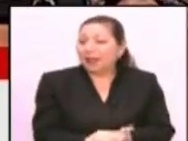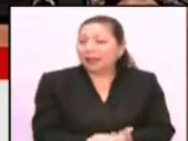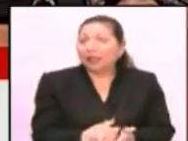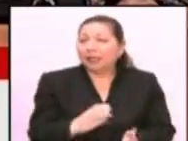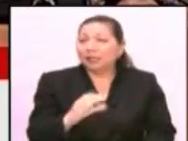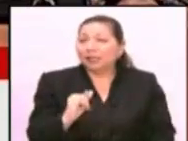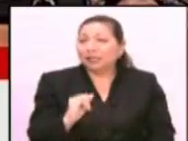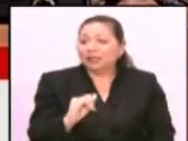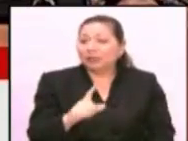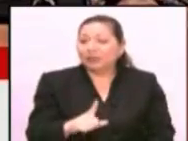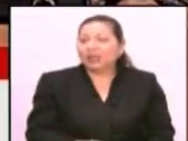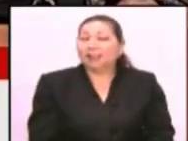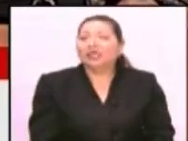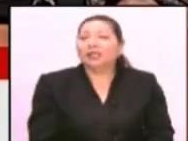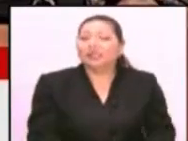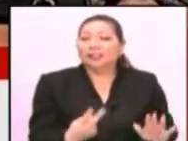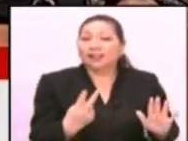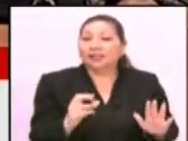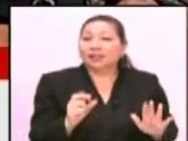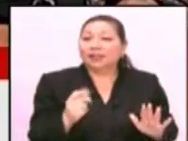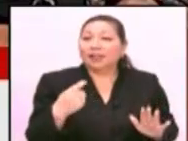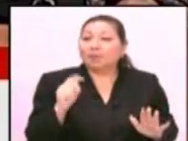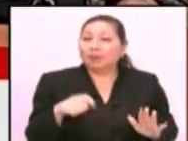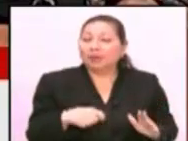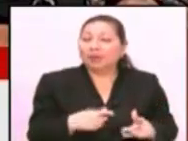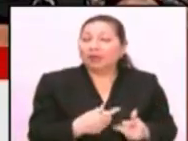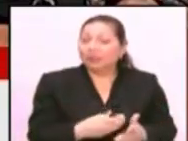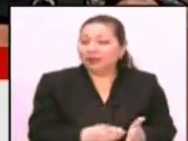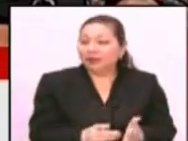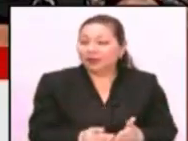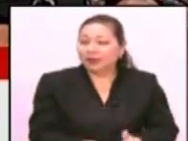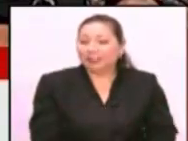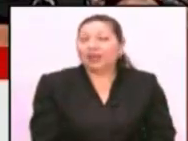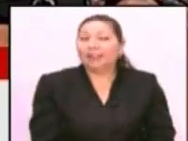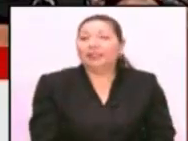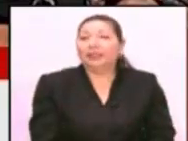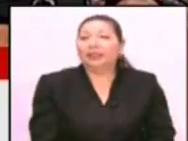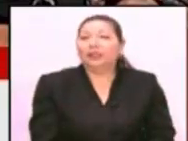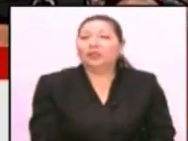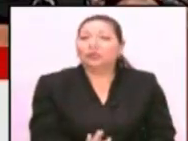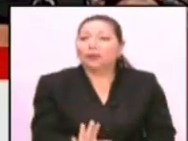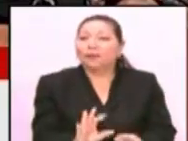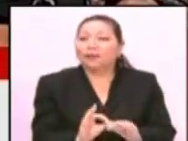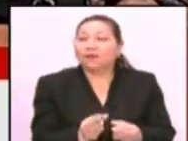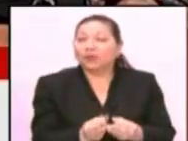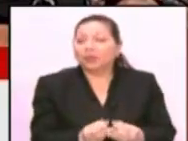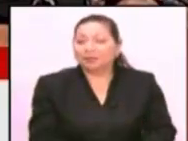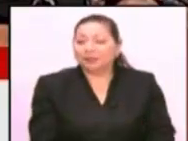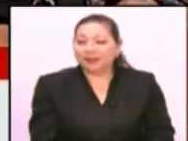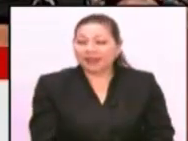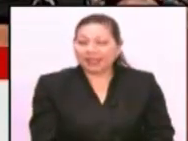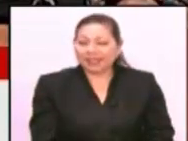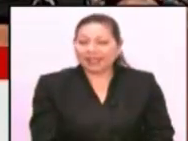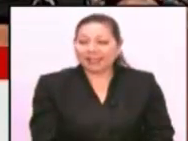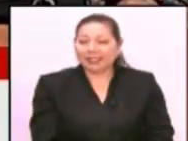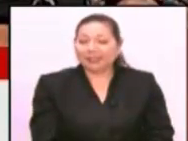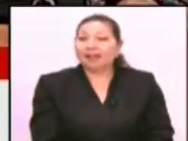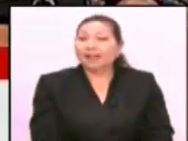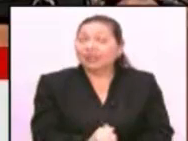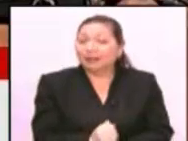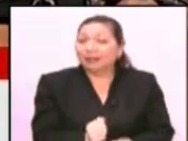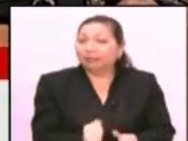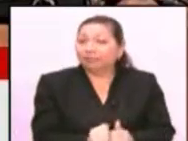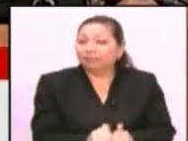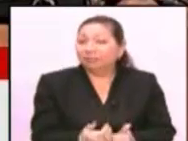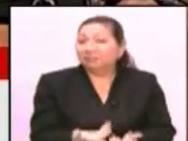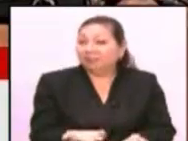reparación civil y el 70% es de libre disposición de cara a la familia. ¿Es cierto? Trabaja con